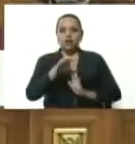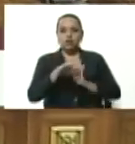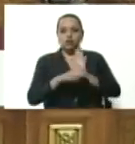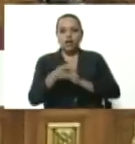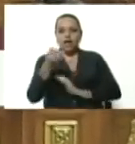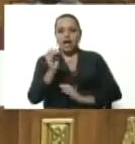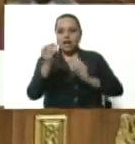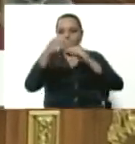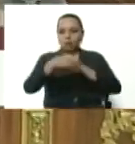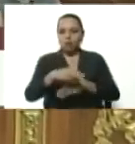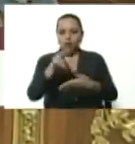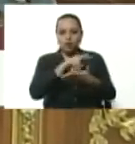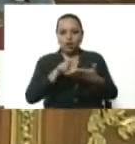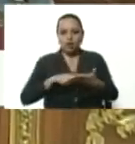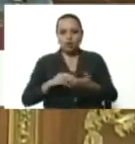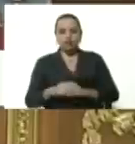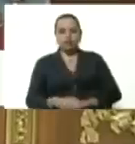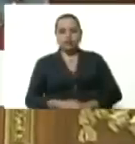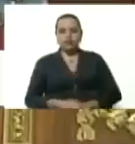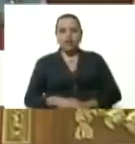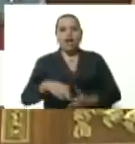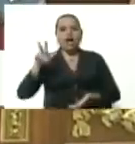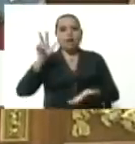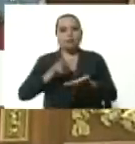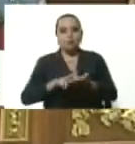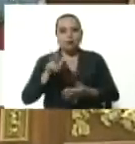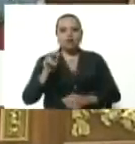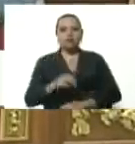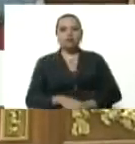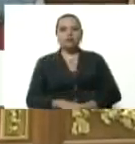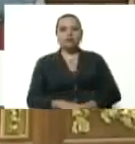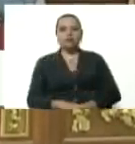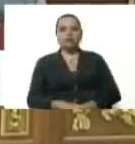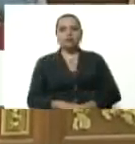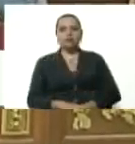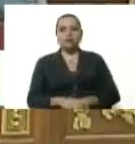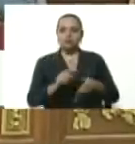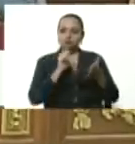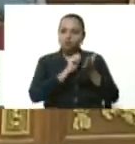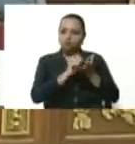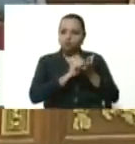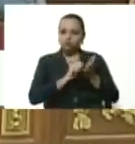acuerdo con el acta leído, aprobado. El registro sucinto.